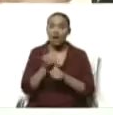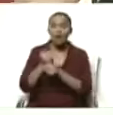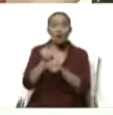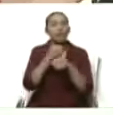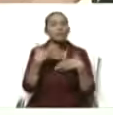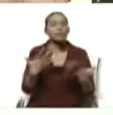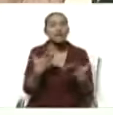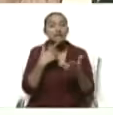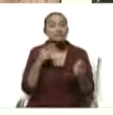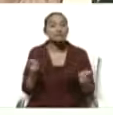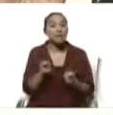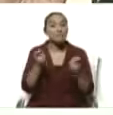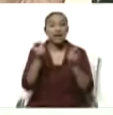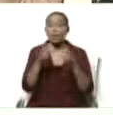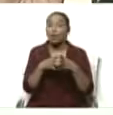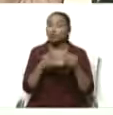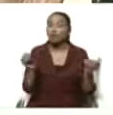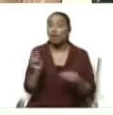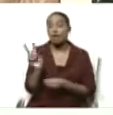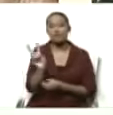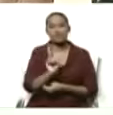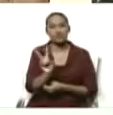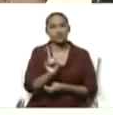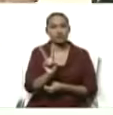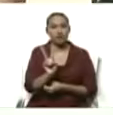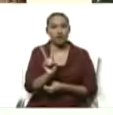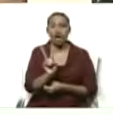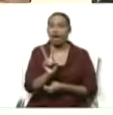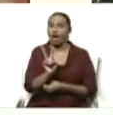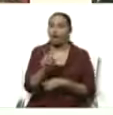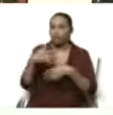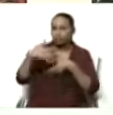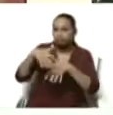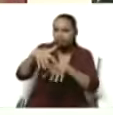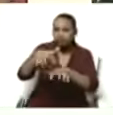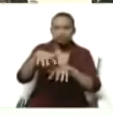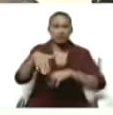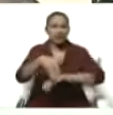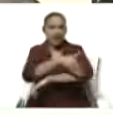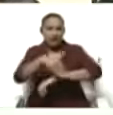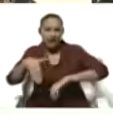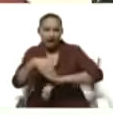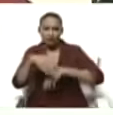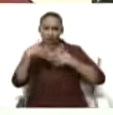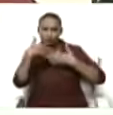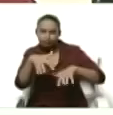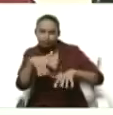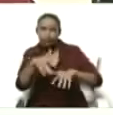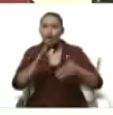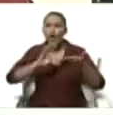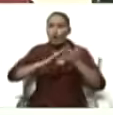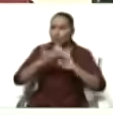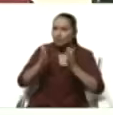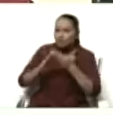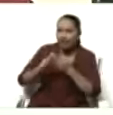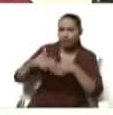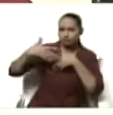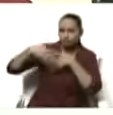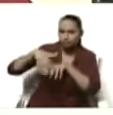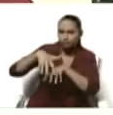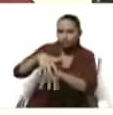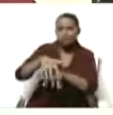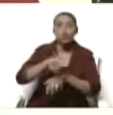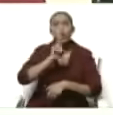presidente por toda Venezuela movilizaciones a nivel de cle de comunidades de de